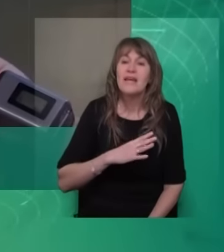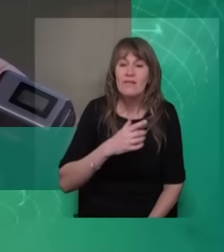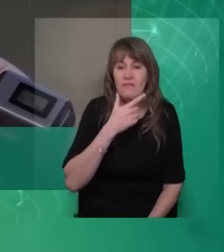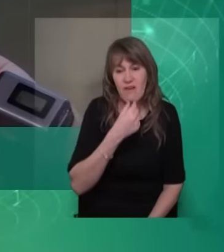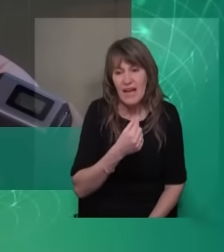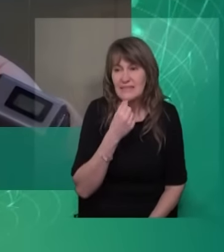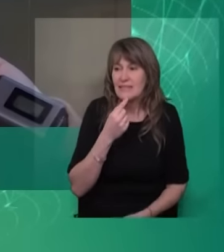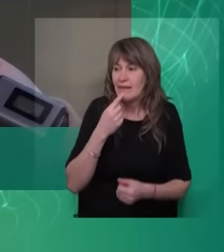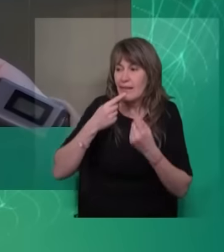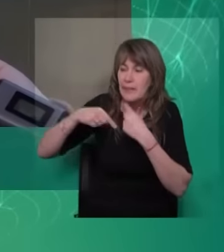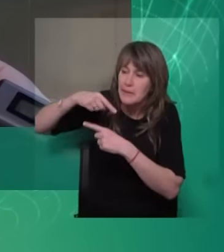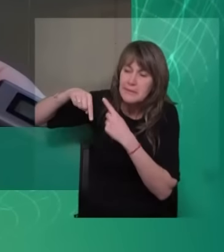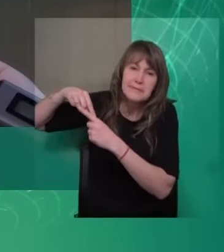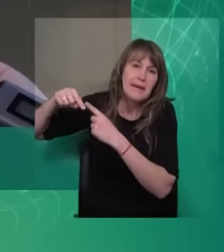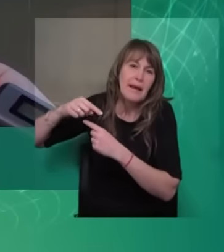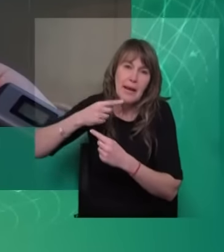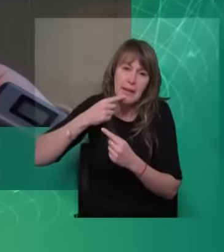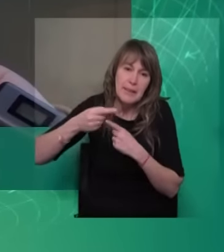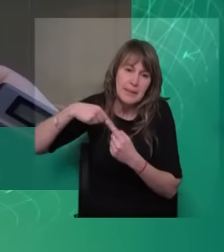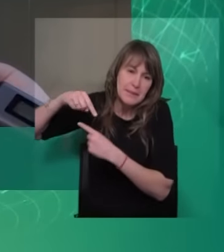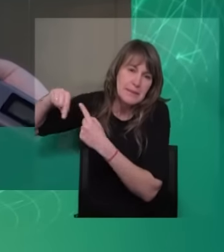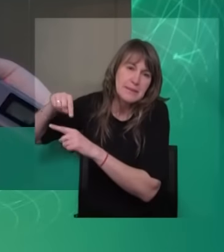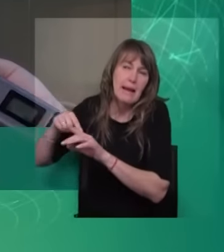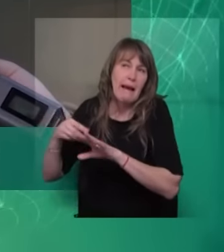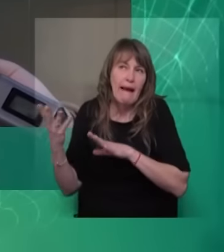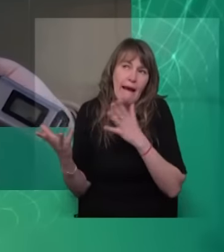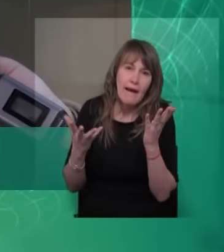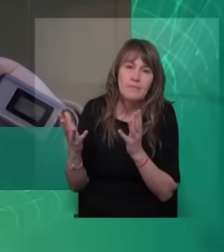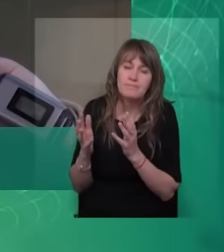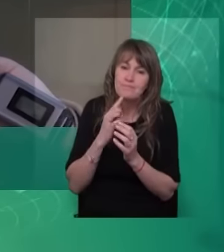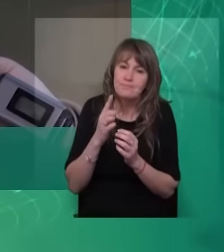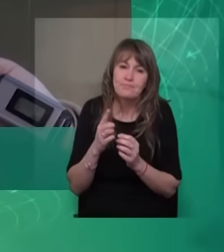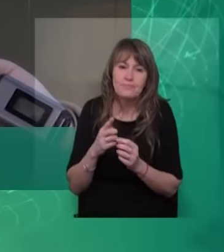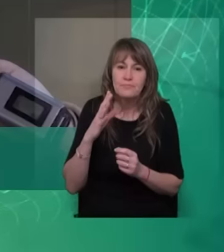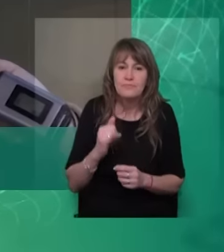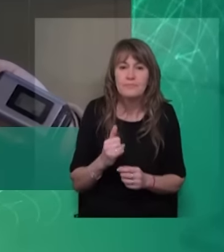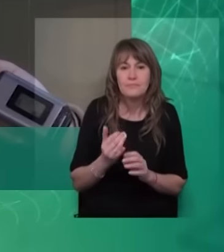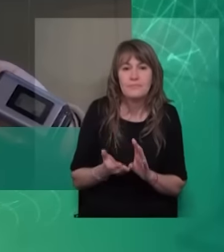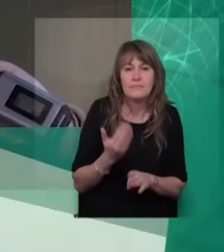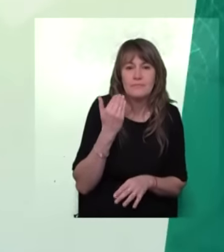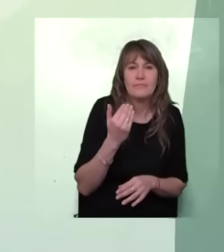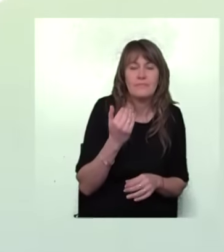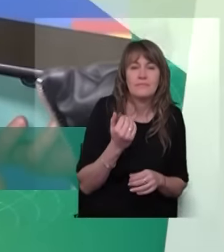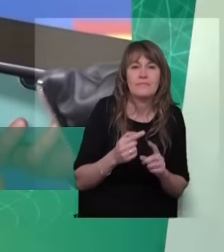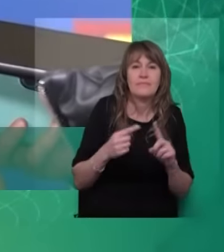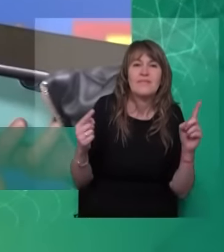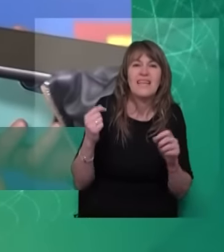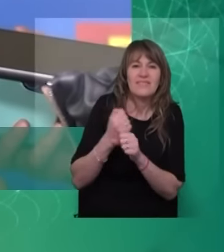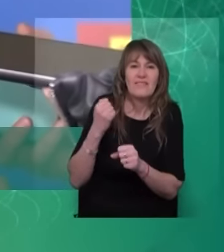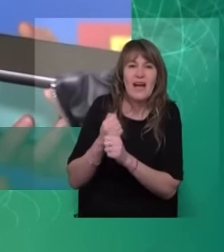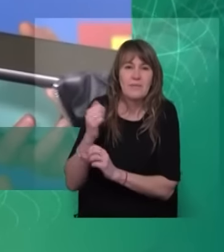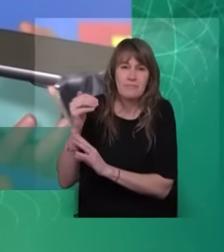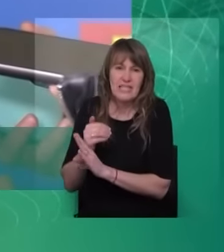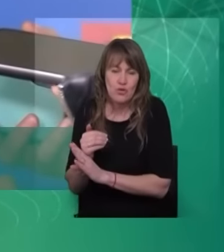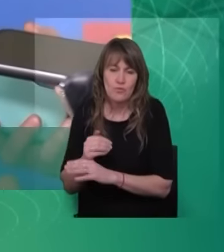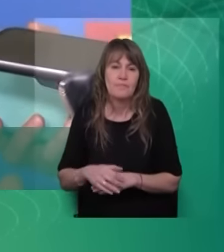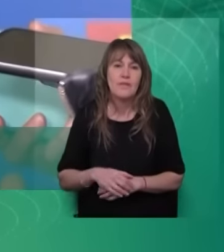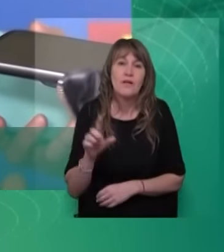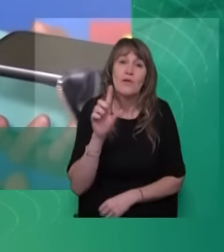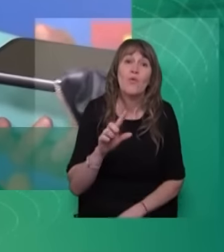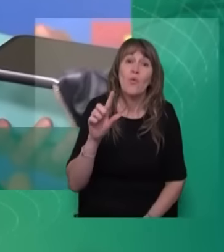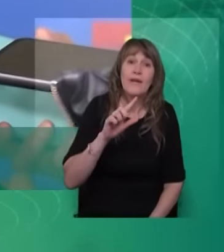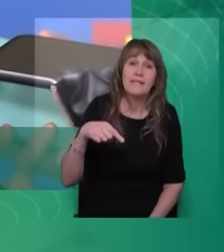demagogia diciendo este ganemos más y trabajemos menos el lunes que viene le vamos a fijar